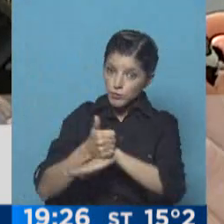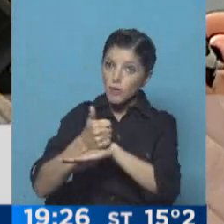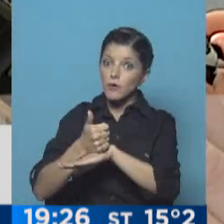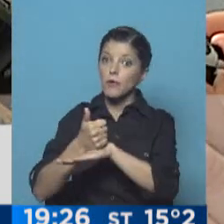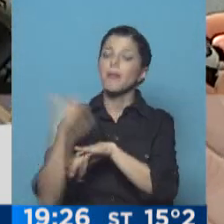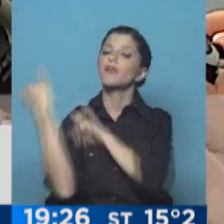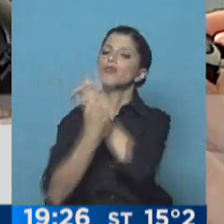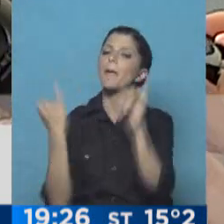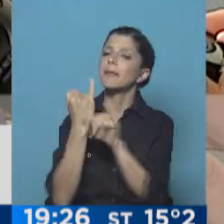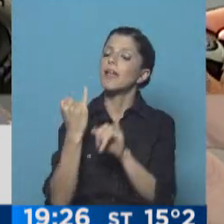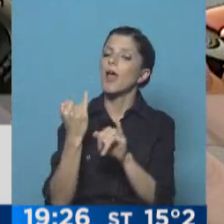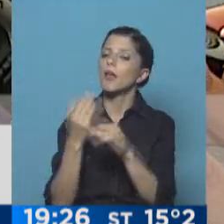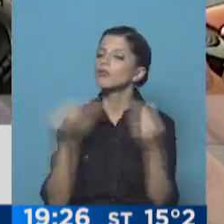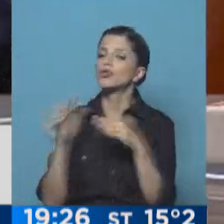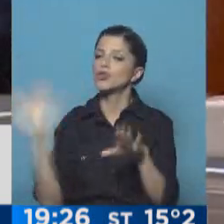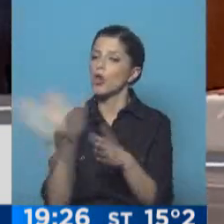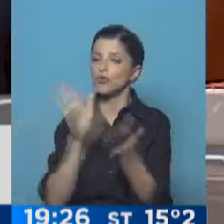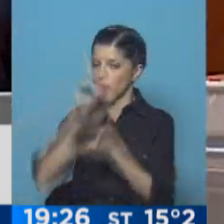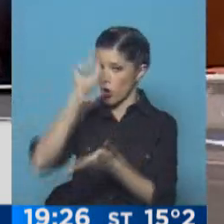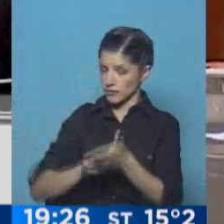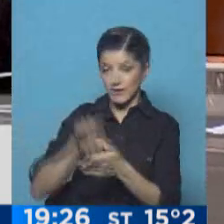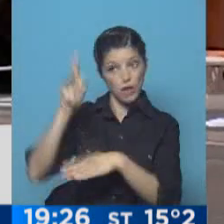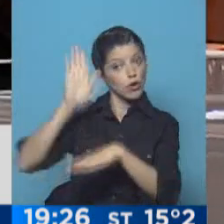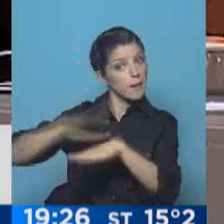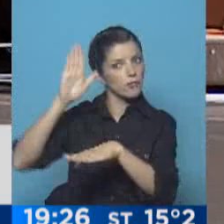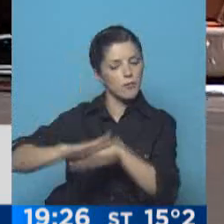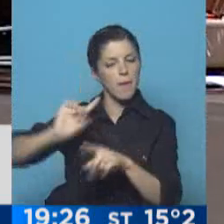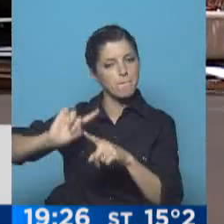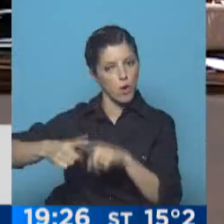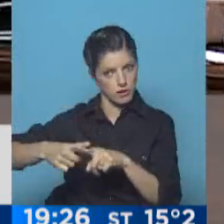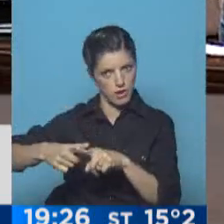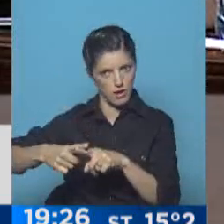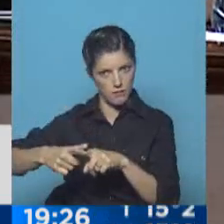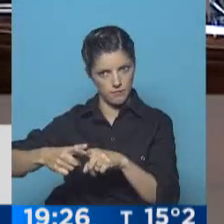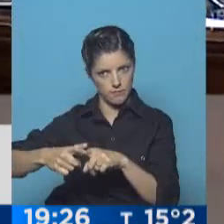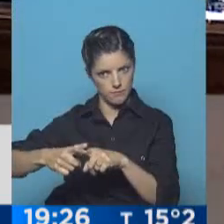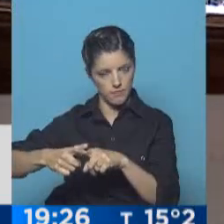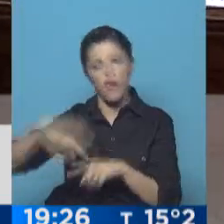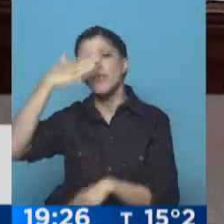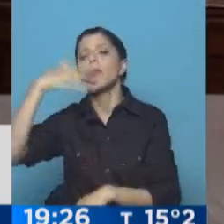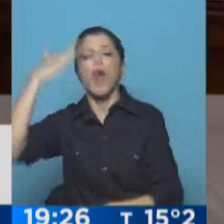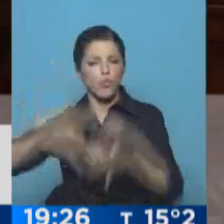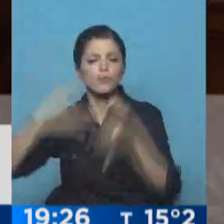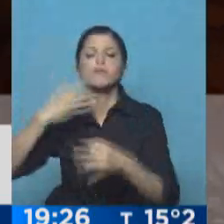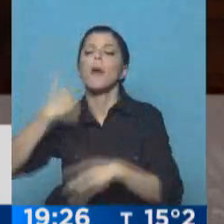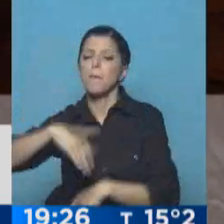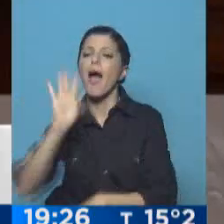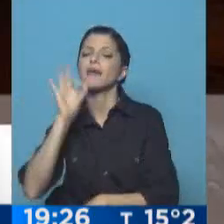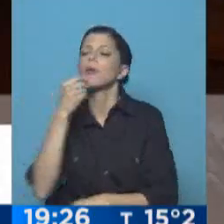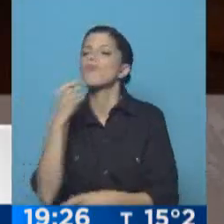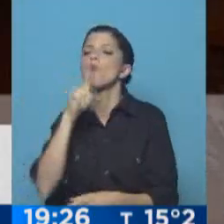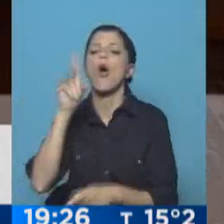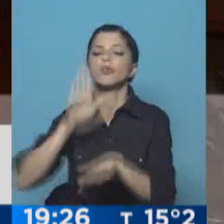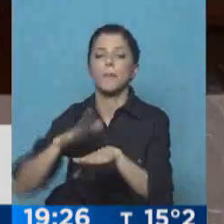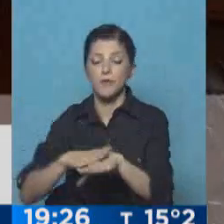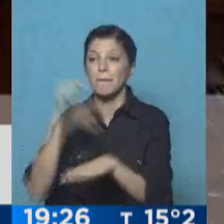recinto y para que den las explicaciones correspondientes. Acá hay una responsabilidad política, por lo menos. Después la justicia dirá qué otro tipo de responsabilidades